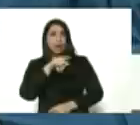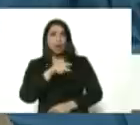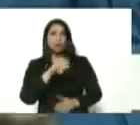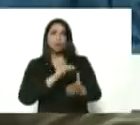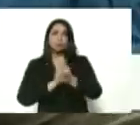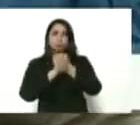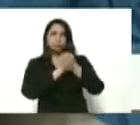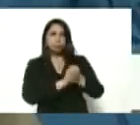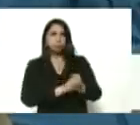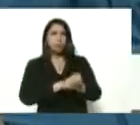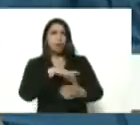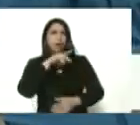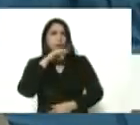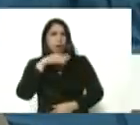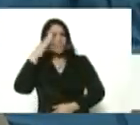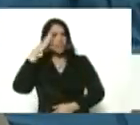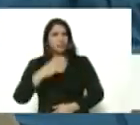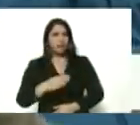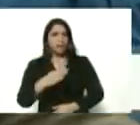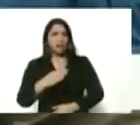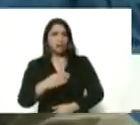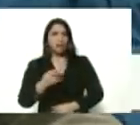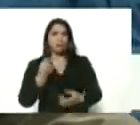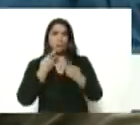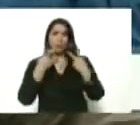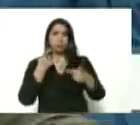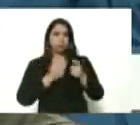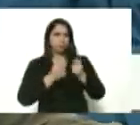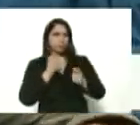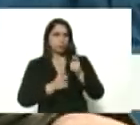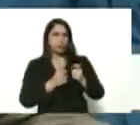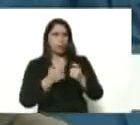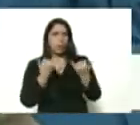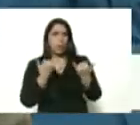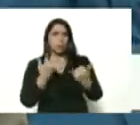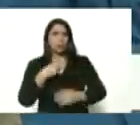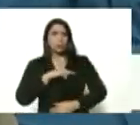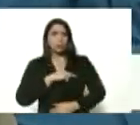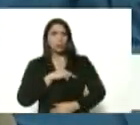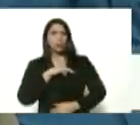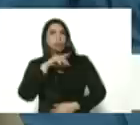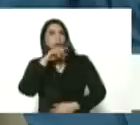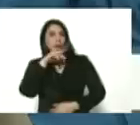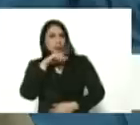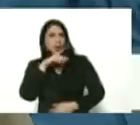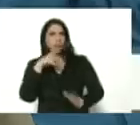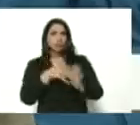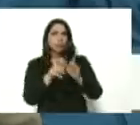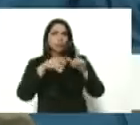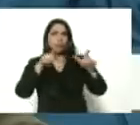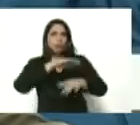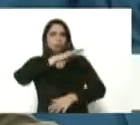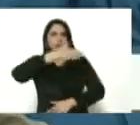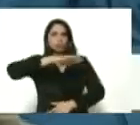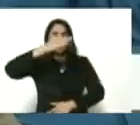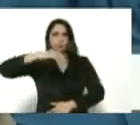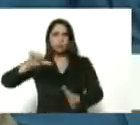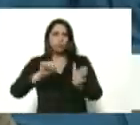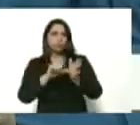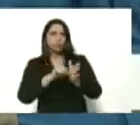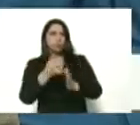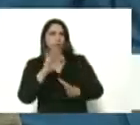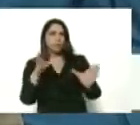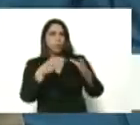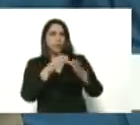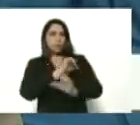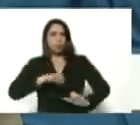ahí. O una señora que manda sus mensajes. Ahora hace poco hablamos con uno de la zona montañosa donde andan los comandos de la